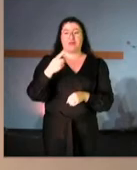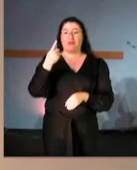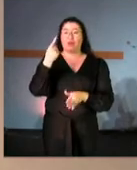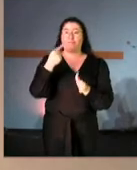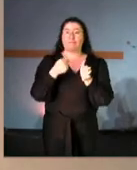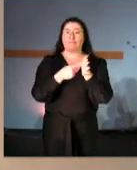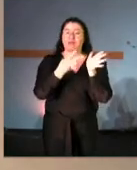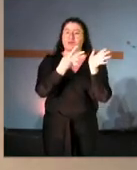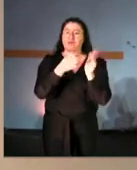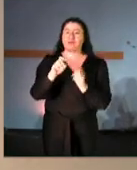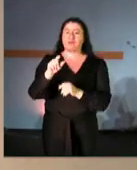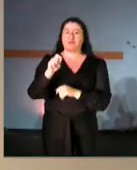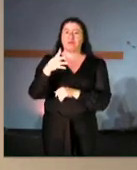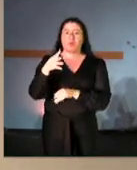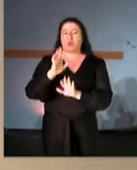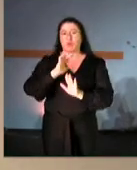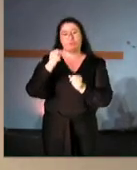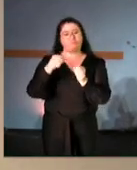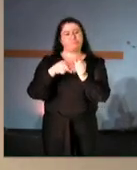1974.